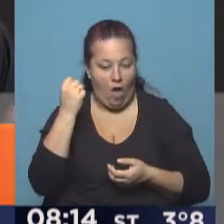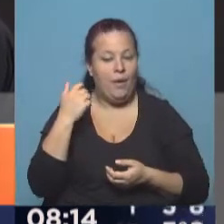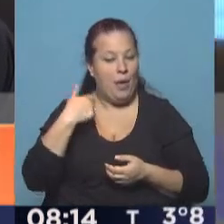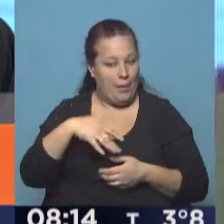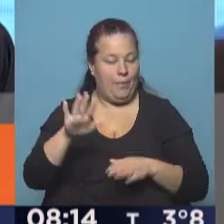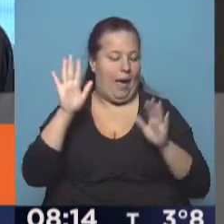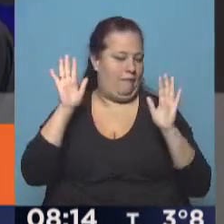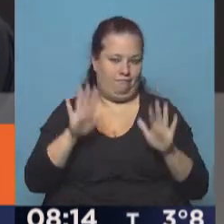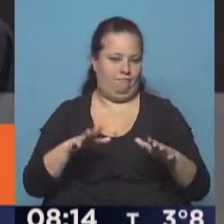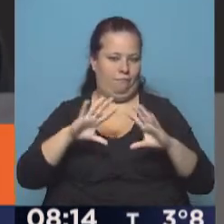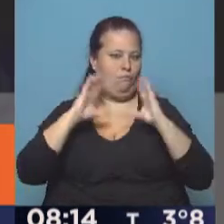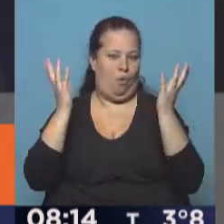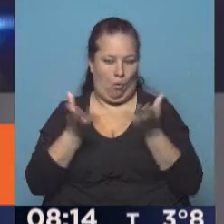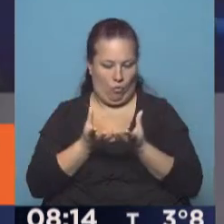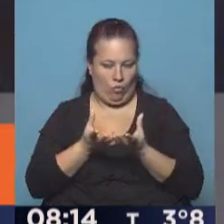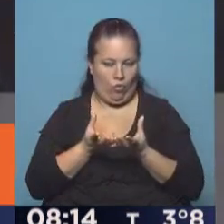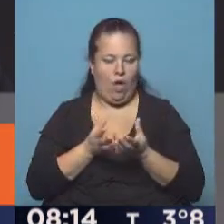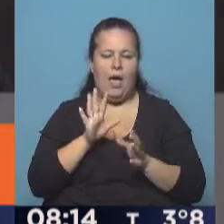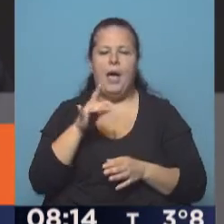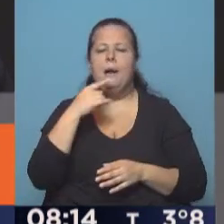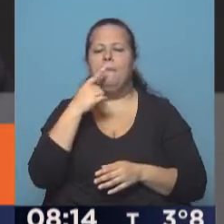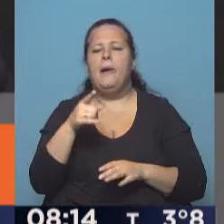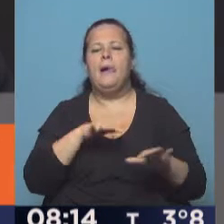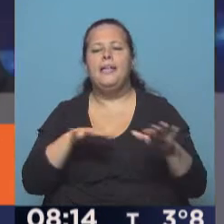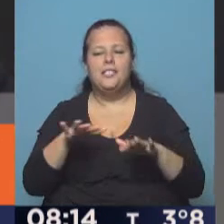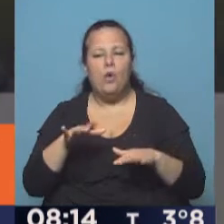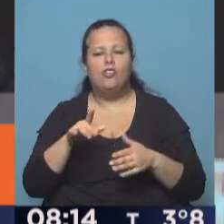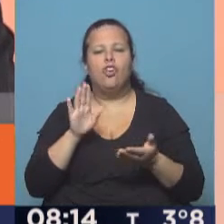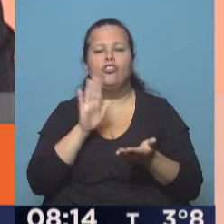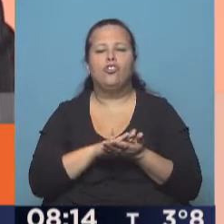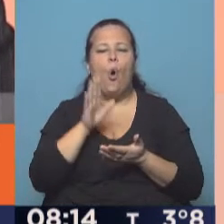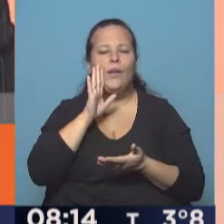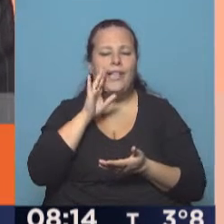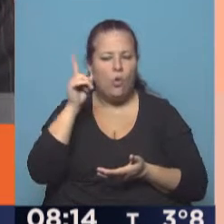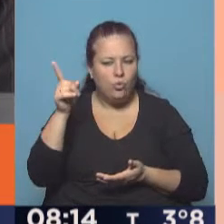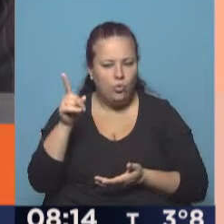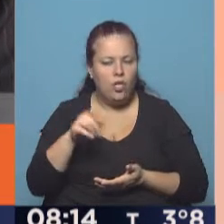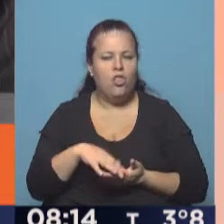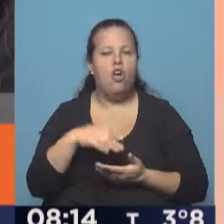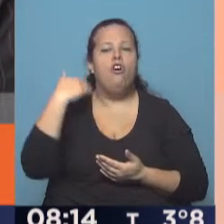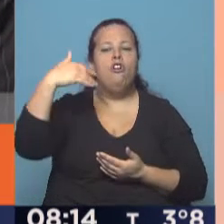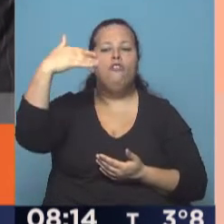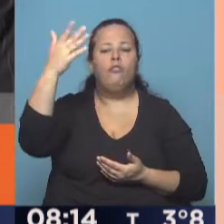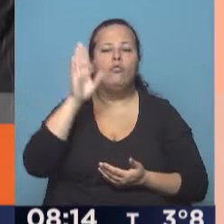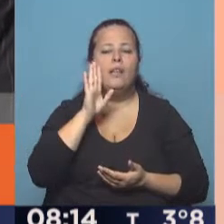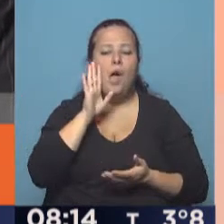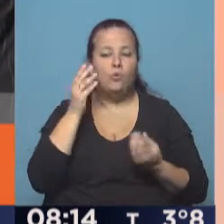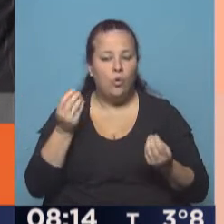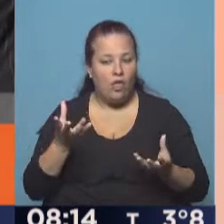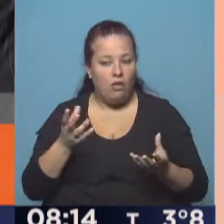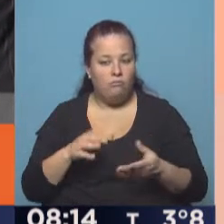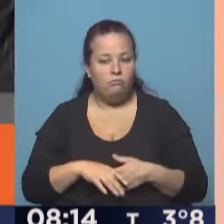un impacto global. Ahora, la situación, Gerard, de Estados Unidos y el futuro de los Estados